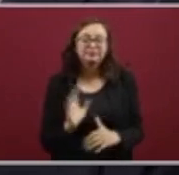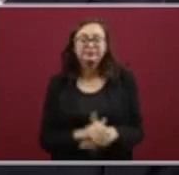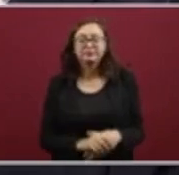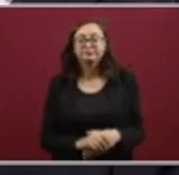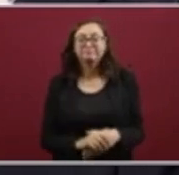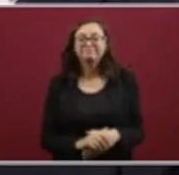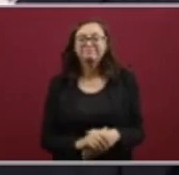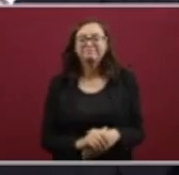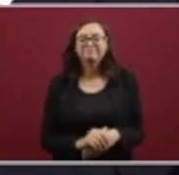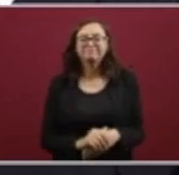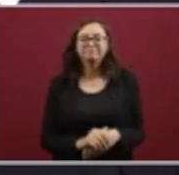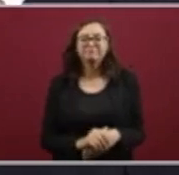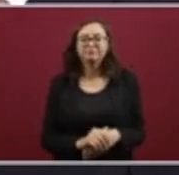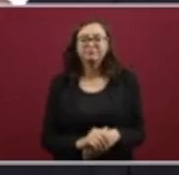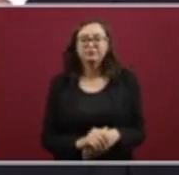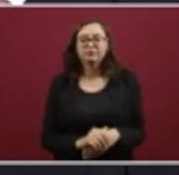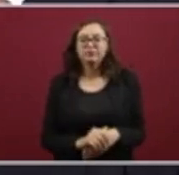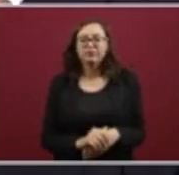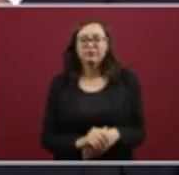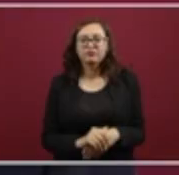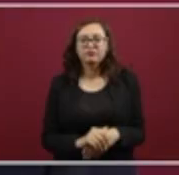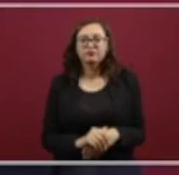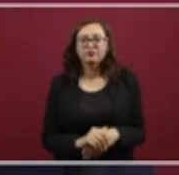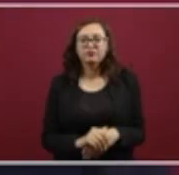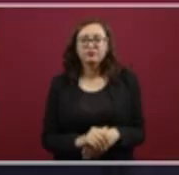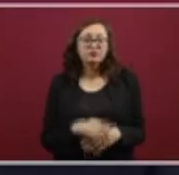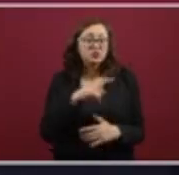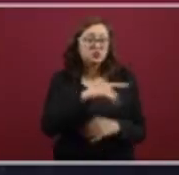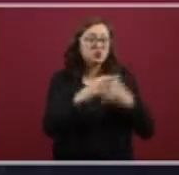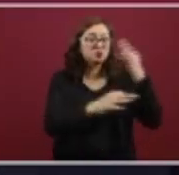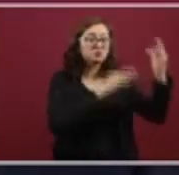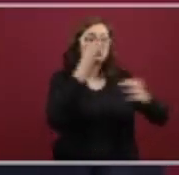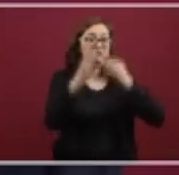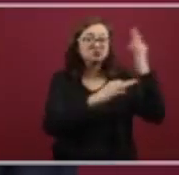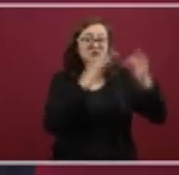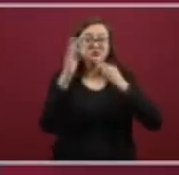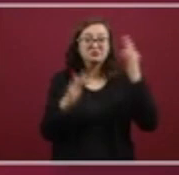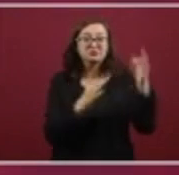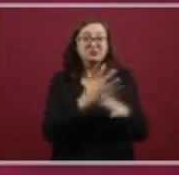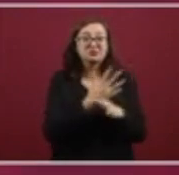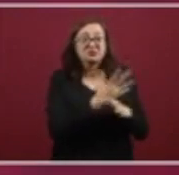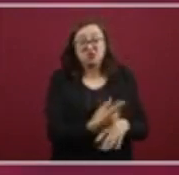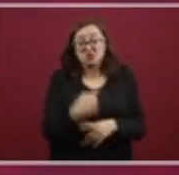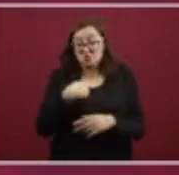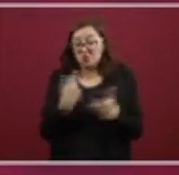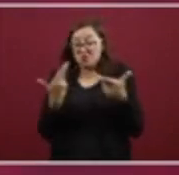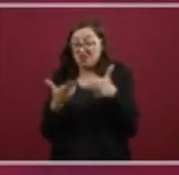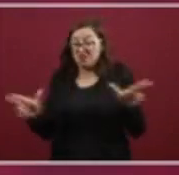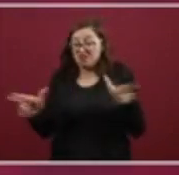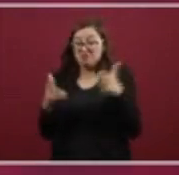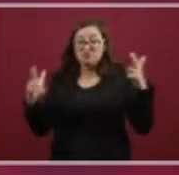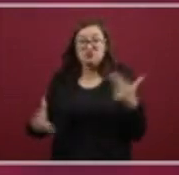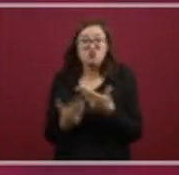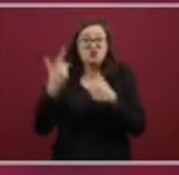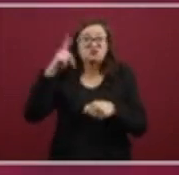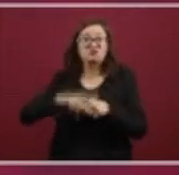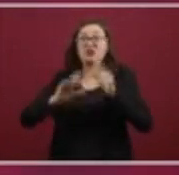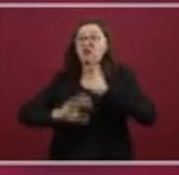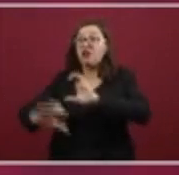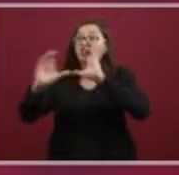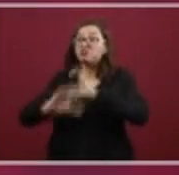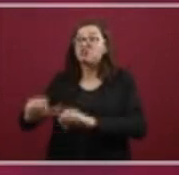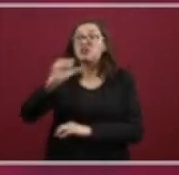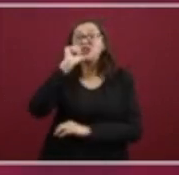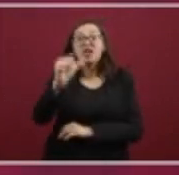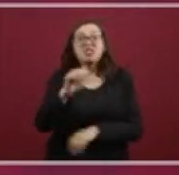hubo una campaña para decir que yo no cantaba el himno nacional porque yo